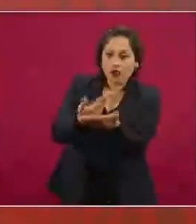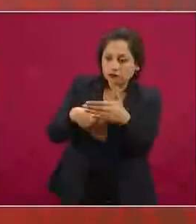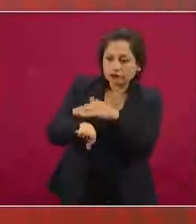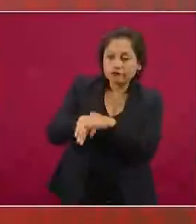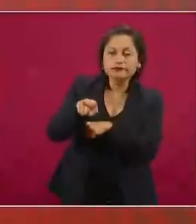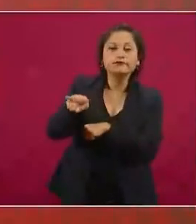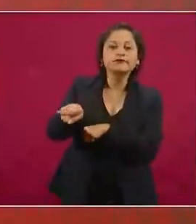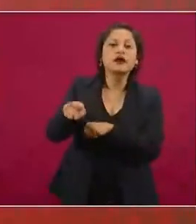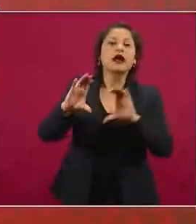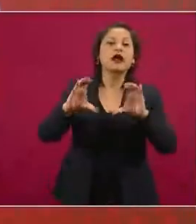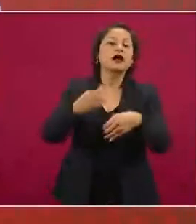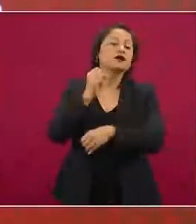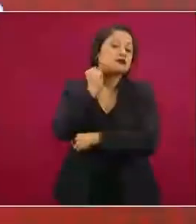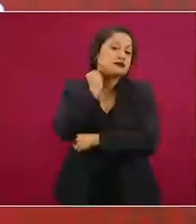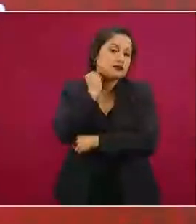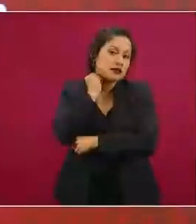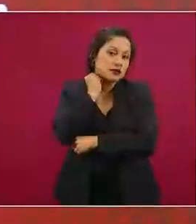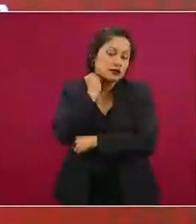Pasó la Cámara de Diputados